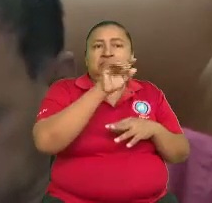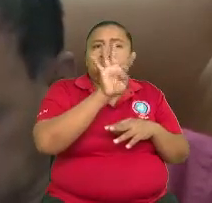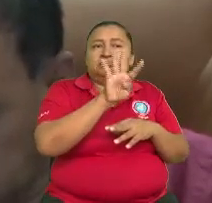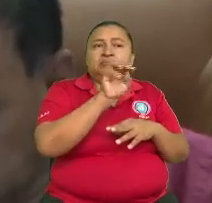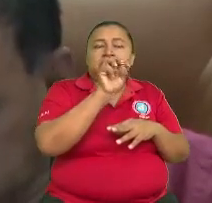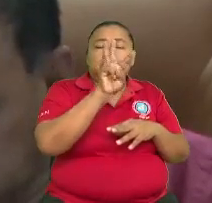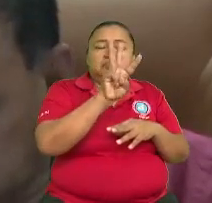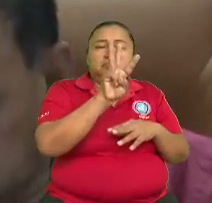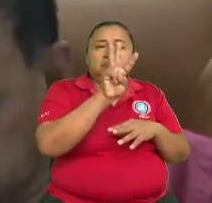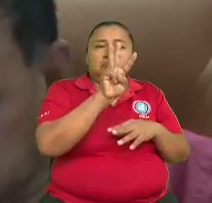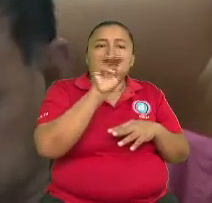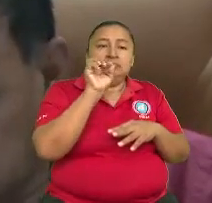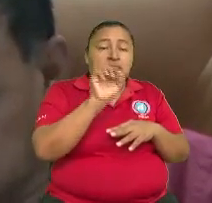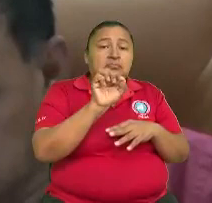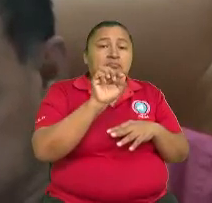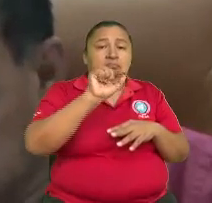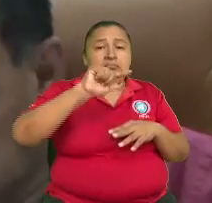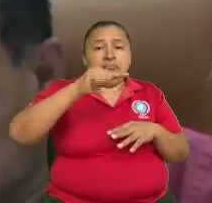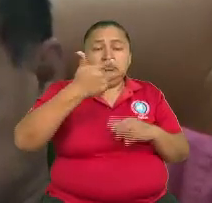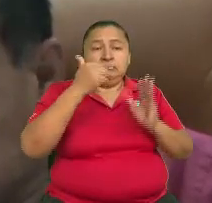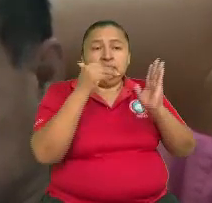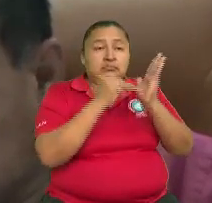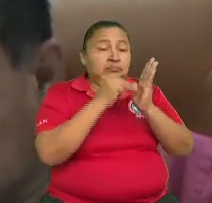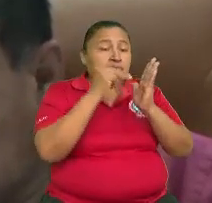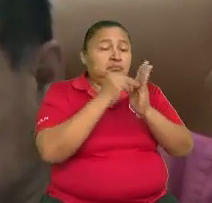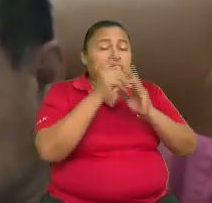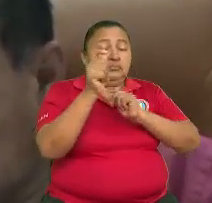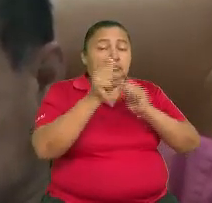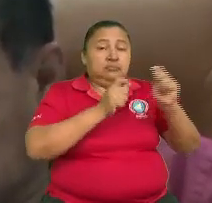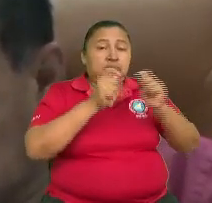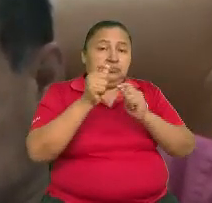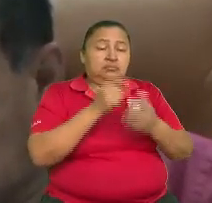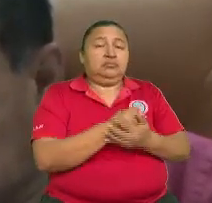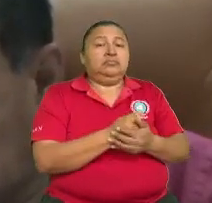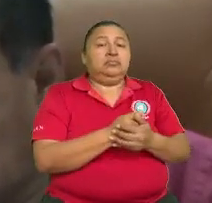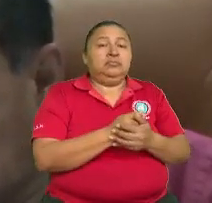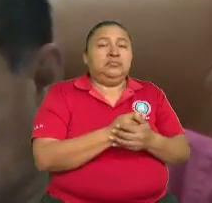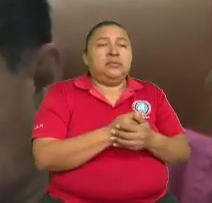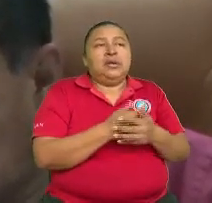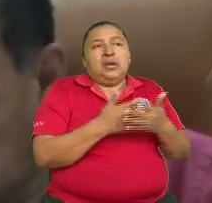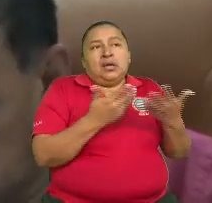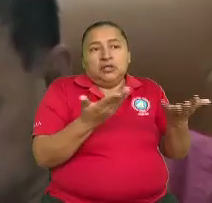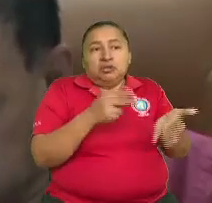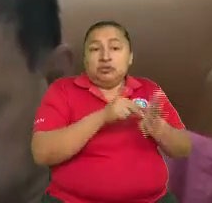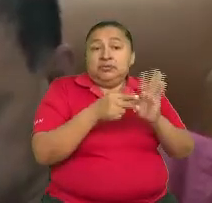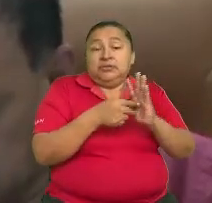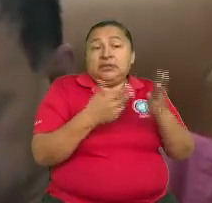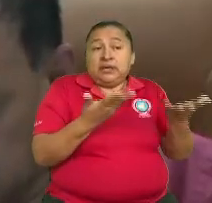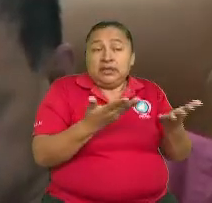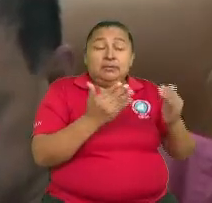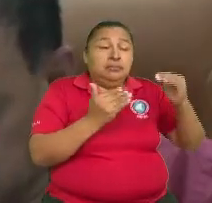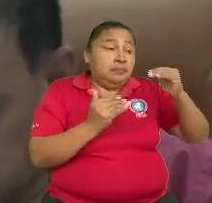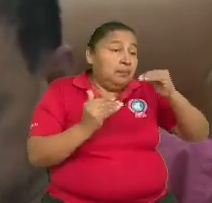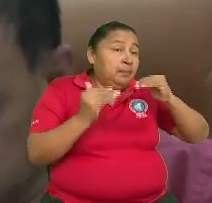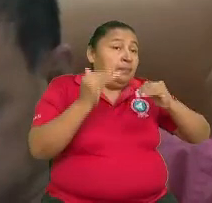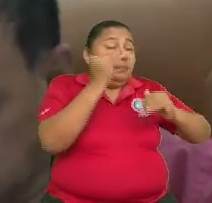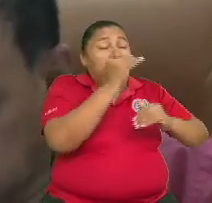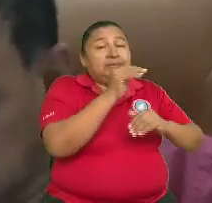743.7 millones de dólares. O sea, más